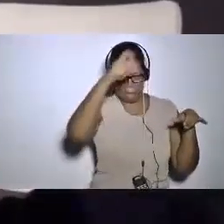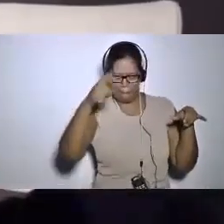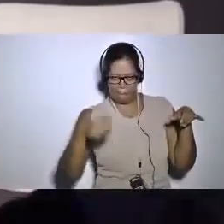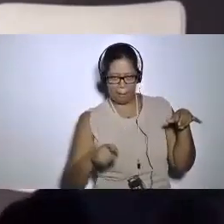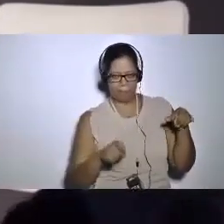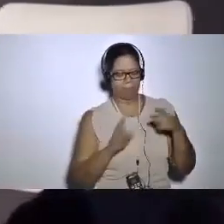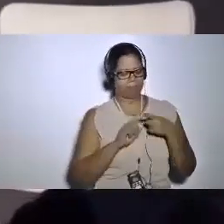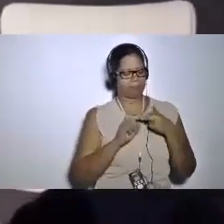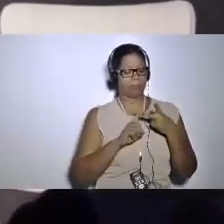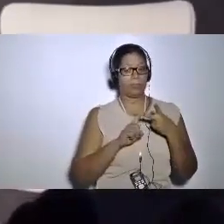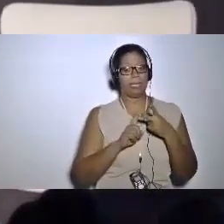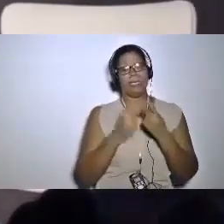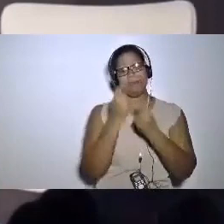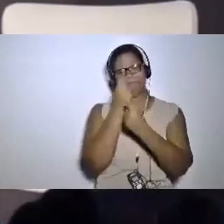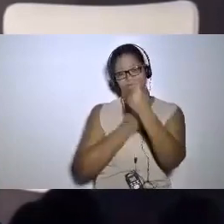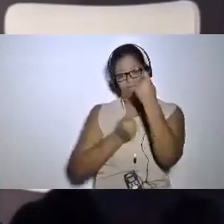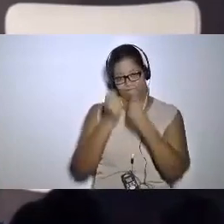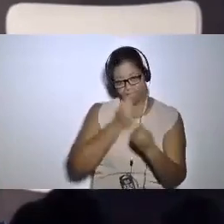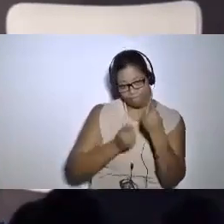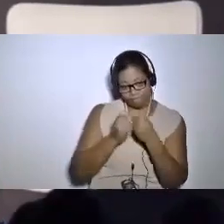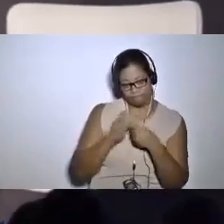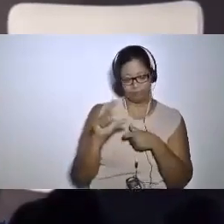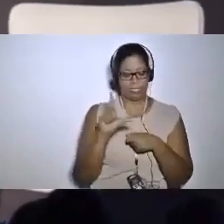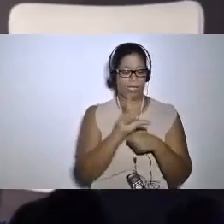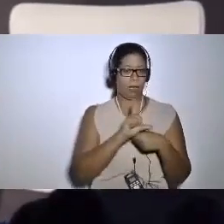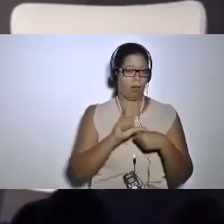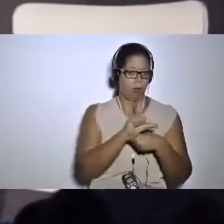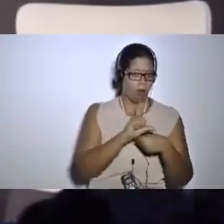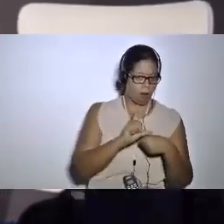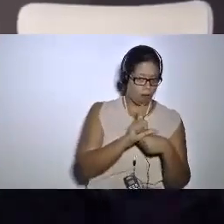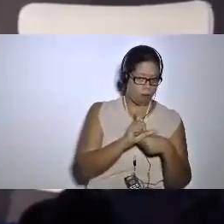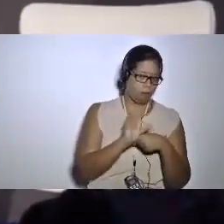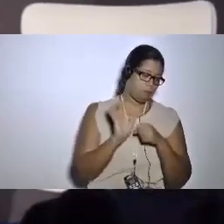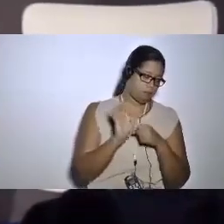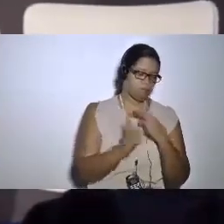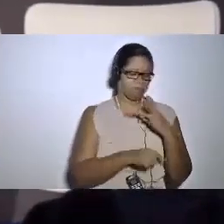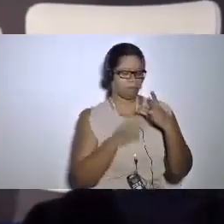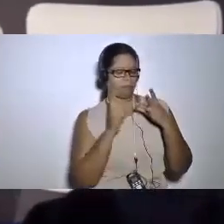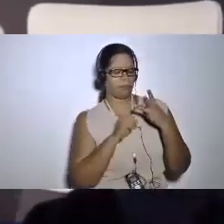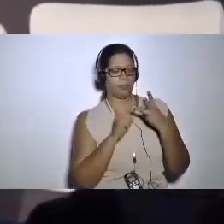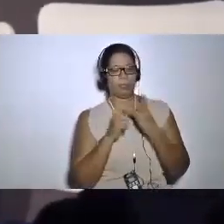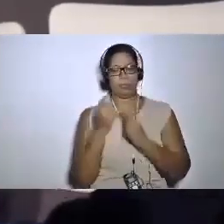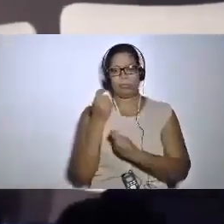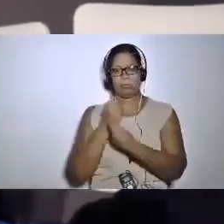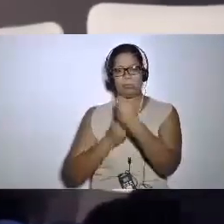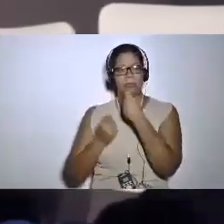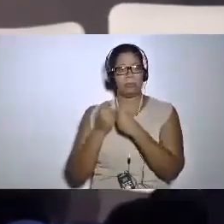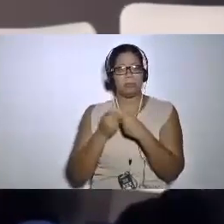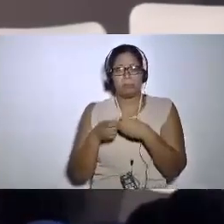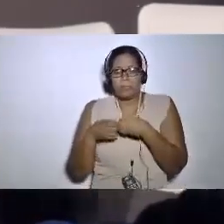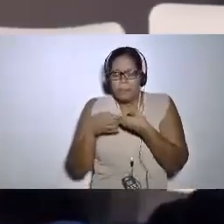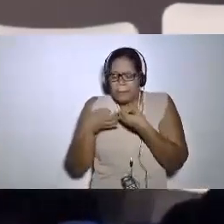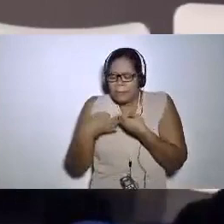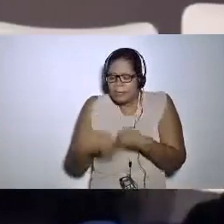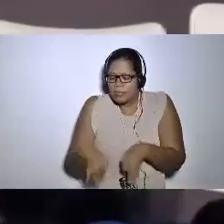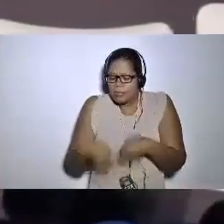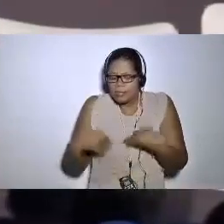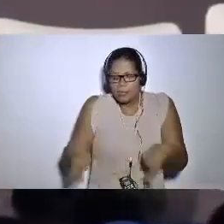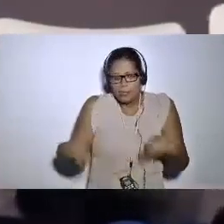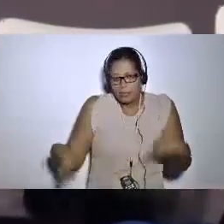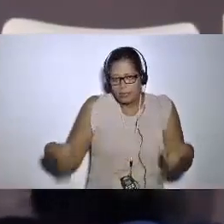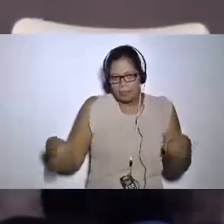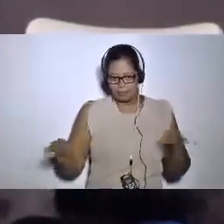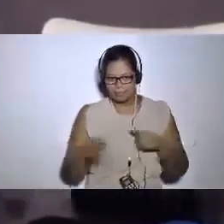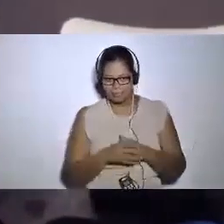economía local, y la economía de los subsistemas, personas que están viviendo una vida de un perfil